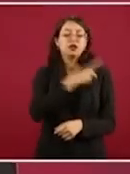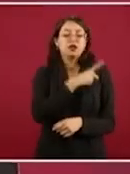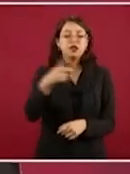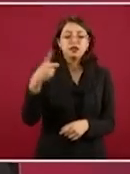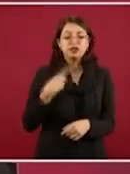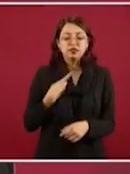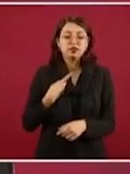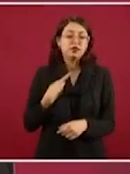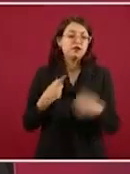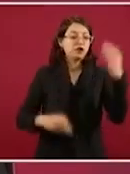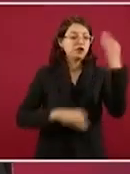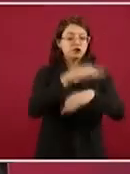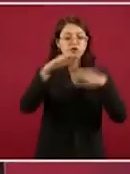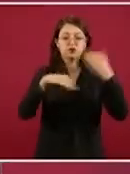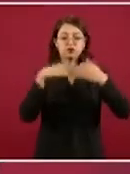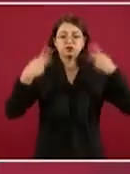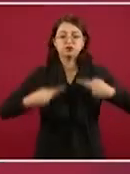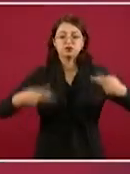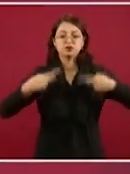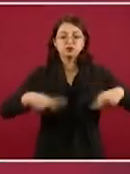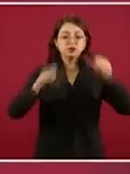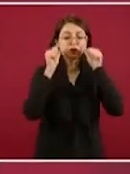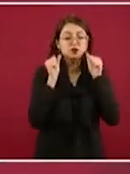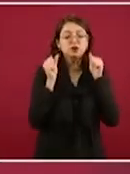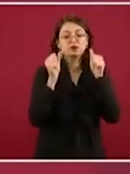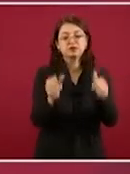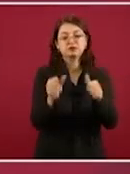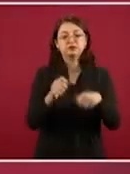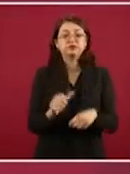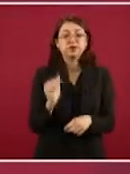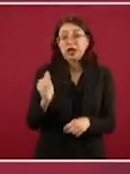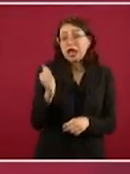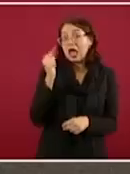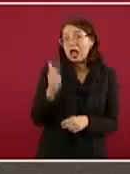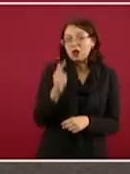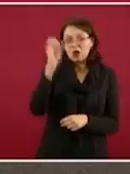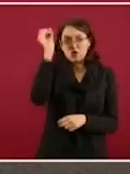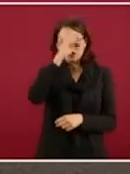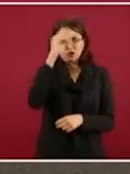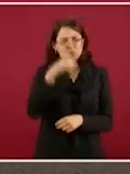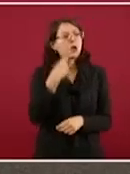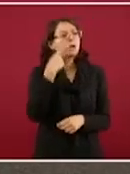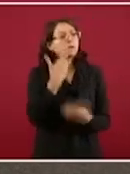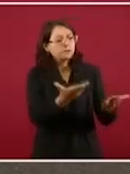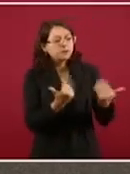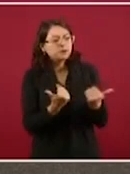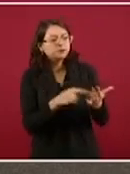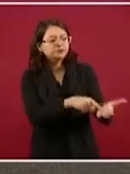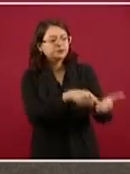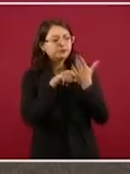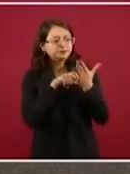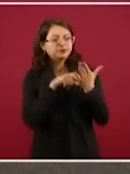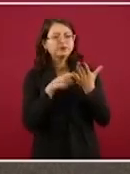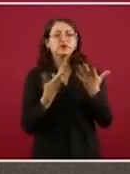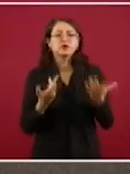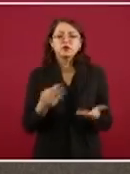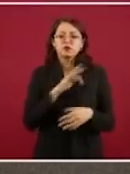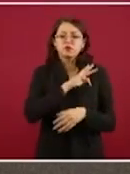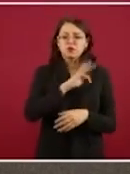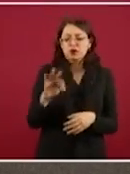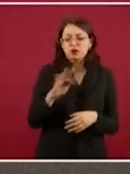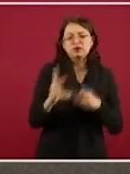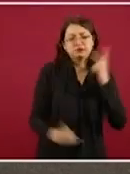escuche a todos, todo el que tenga algo que plantear, que se abra un proceso